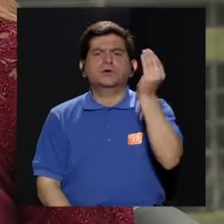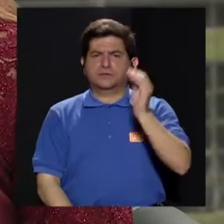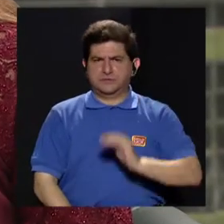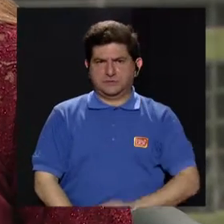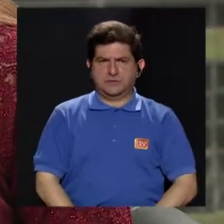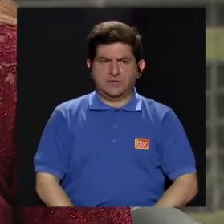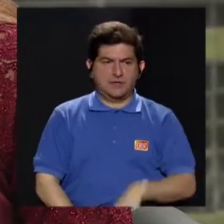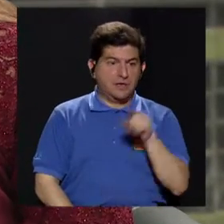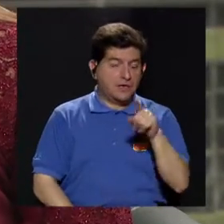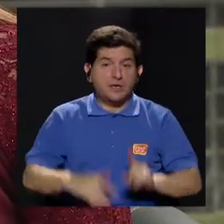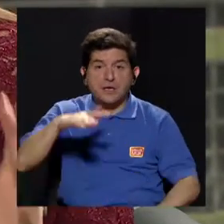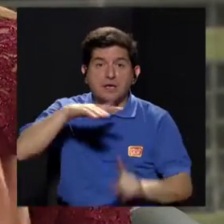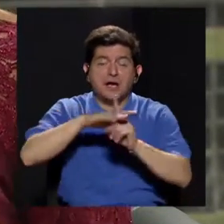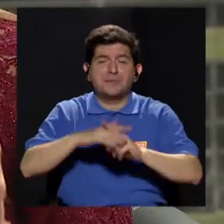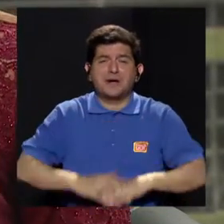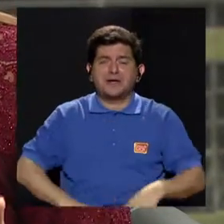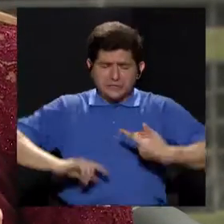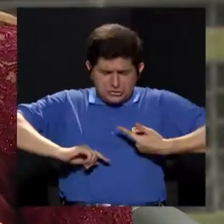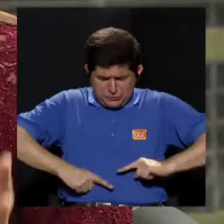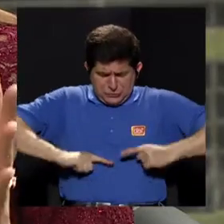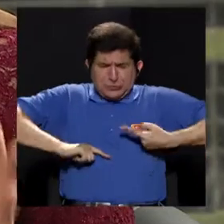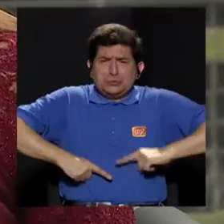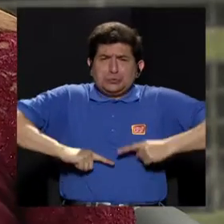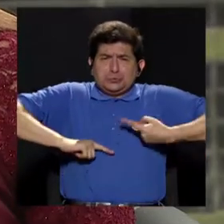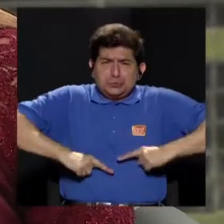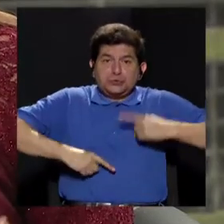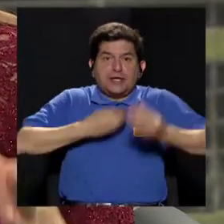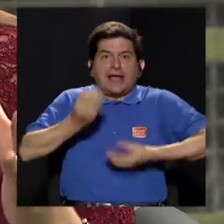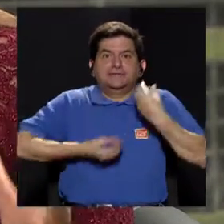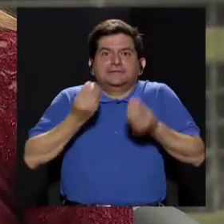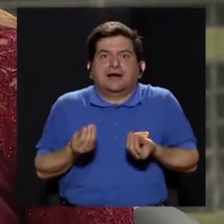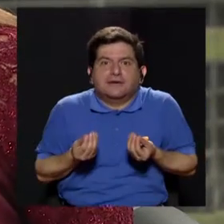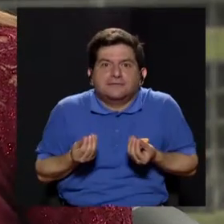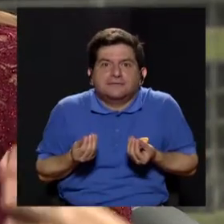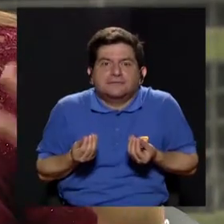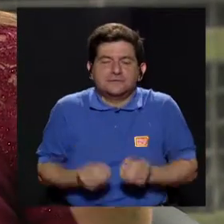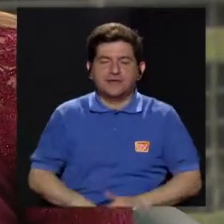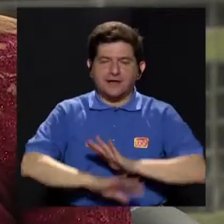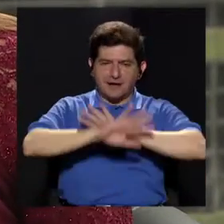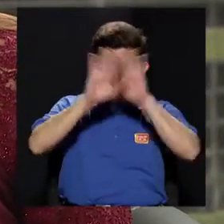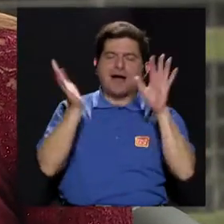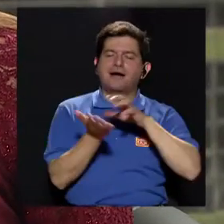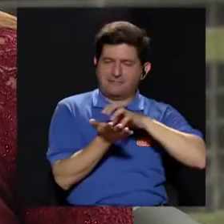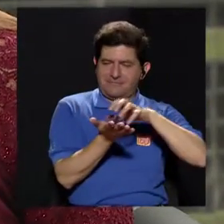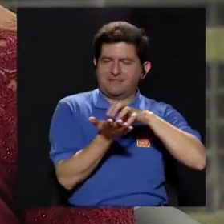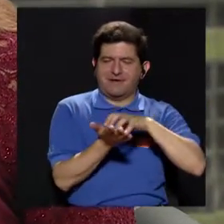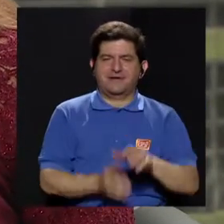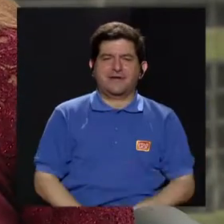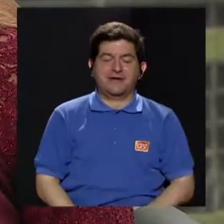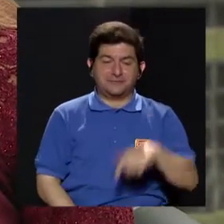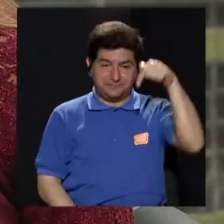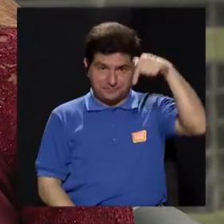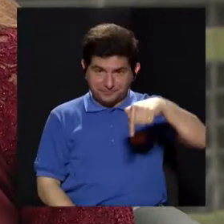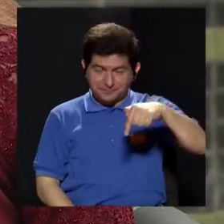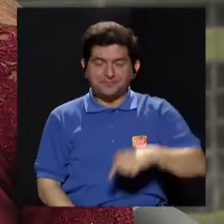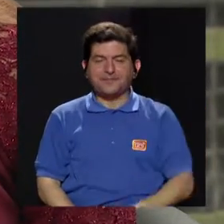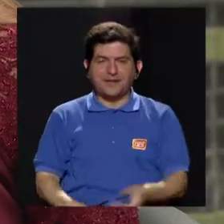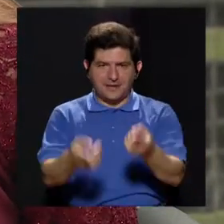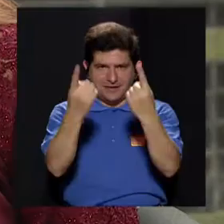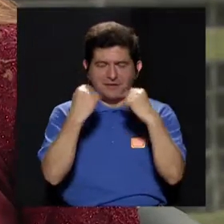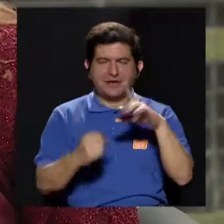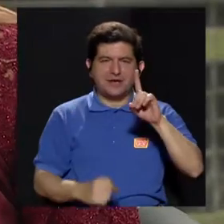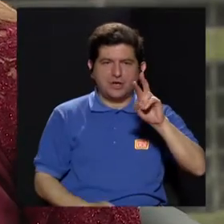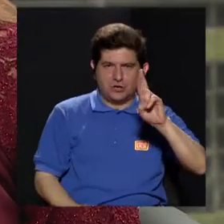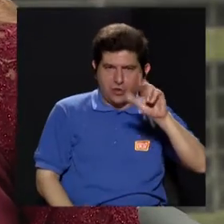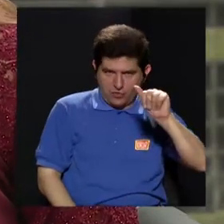o esta niña creciendo y cuando aparecen los dolores estomacales. ¿Qué hacer? Bueno, vamos a aclarar todas estas dudas y para ello contamos con